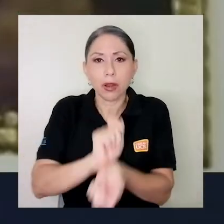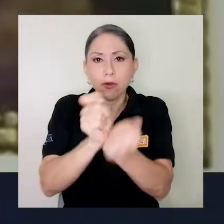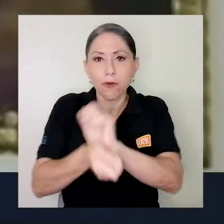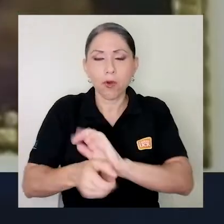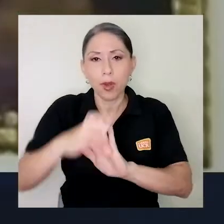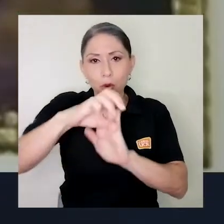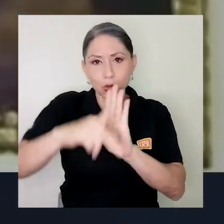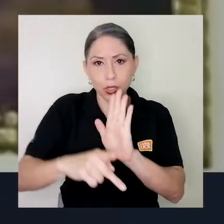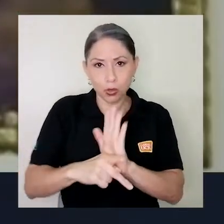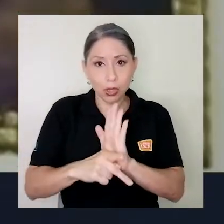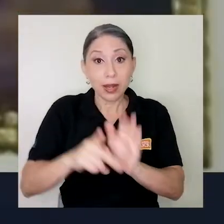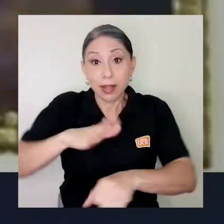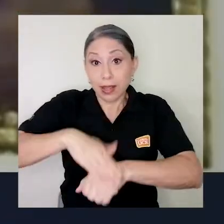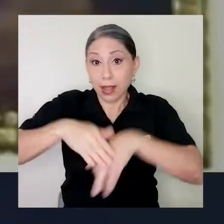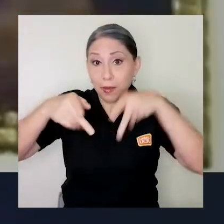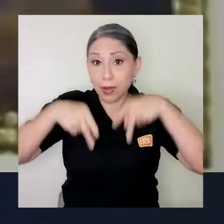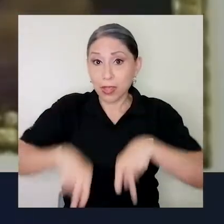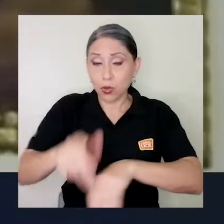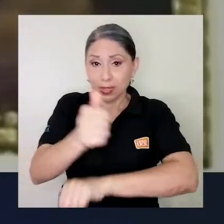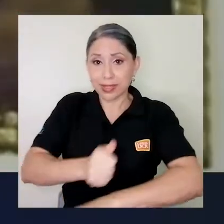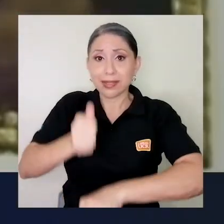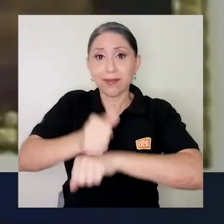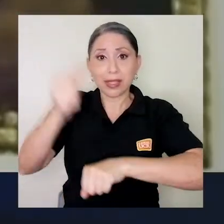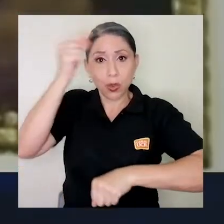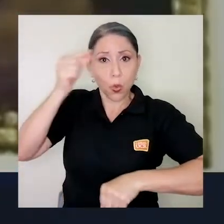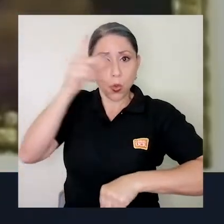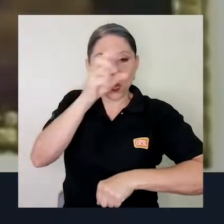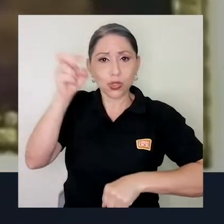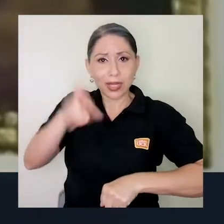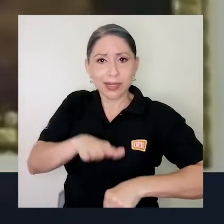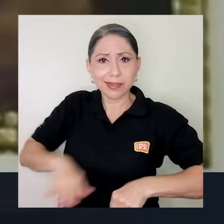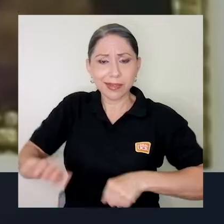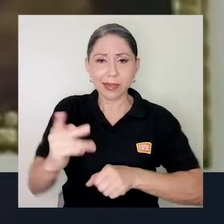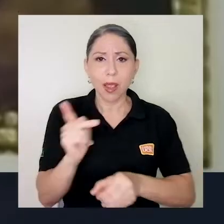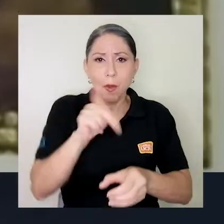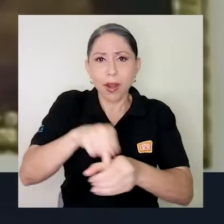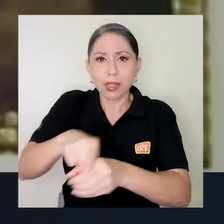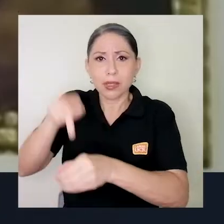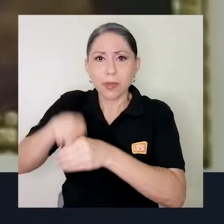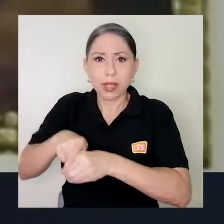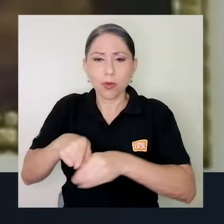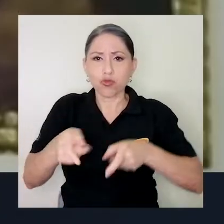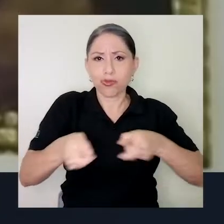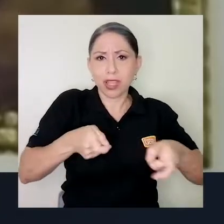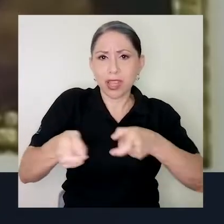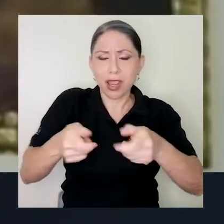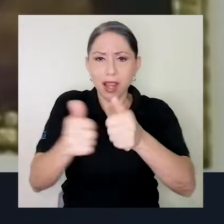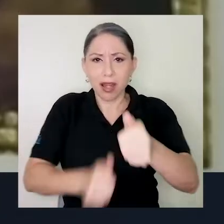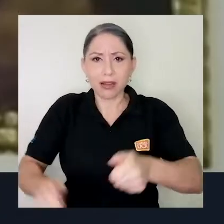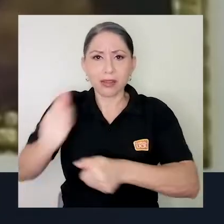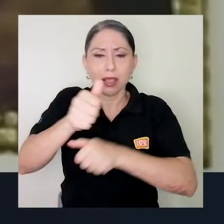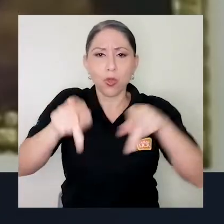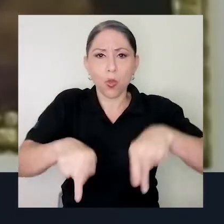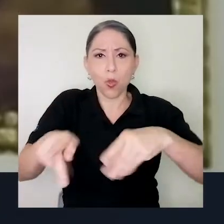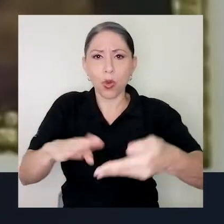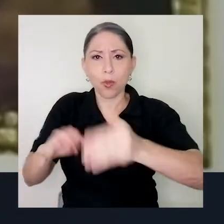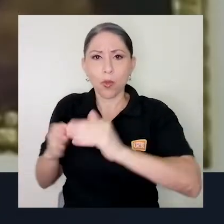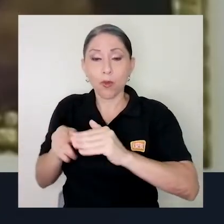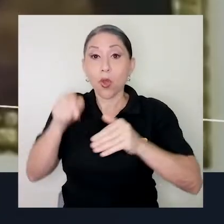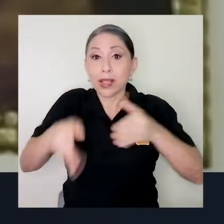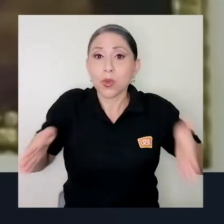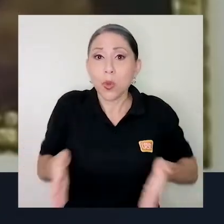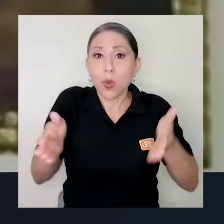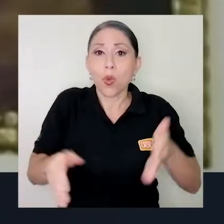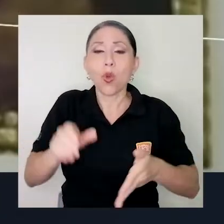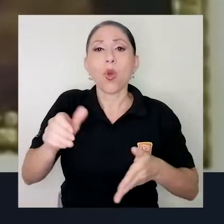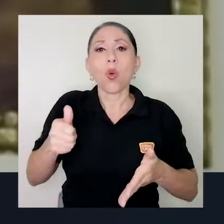de la reforma constitucional que permitió que se definiera el Estado costarricense como participativo y ejercido por el pueblo, propiciándose